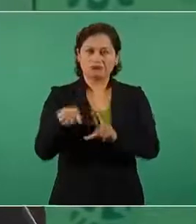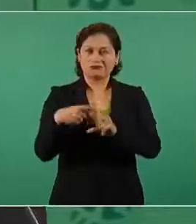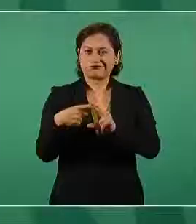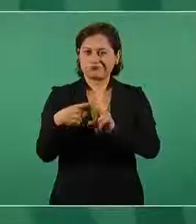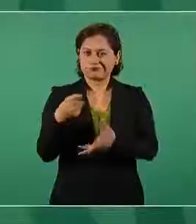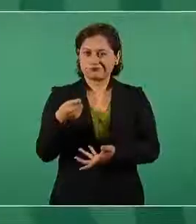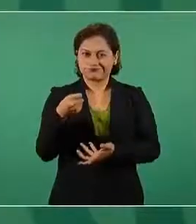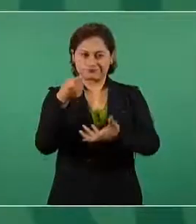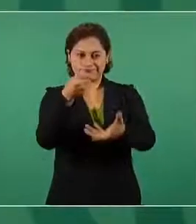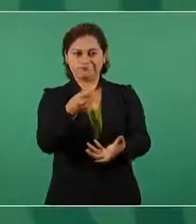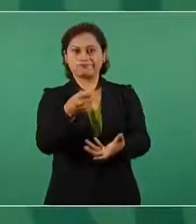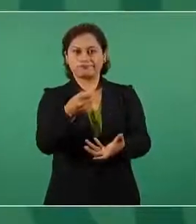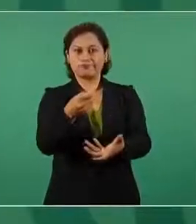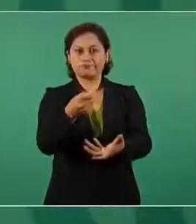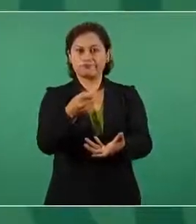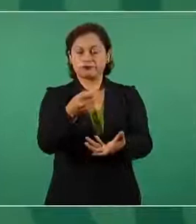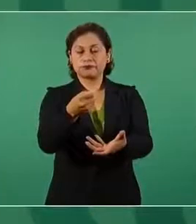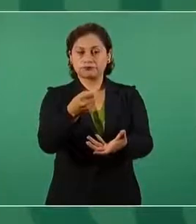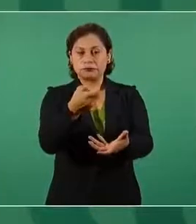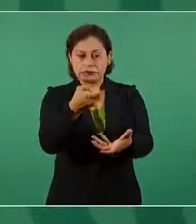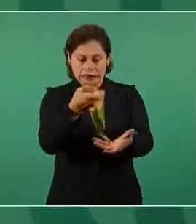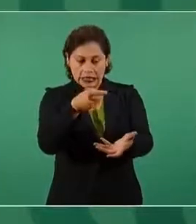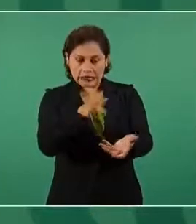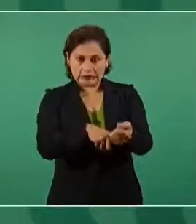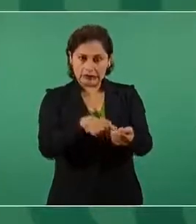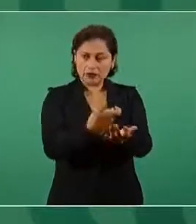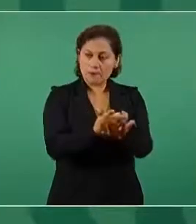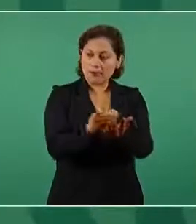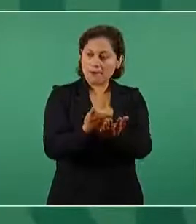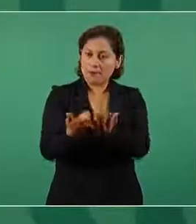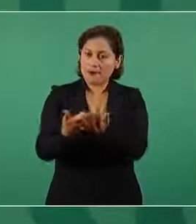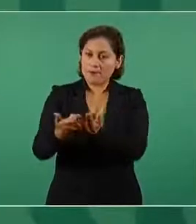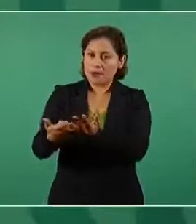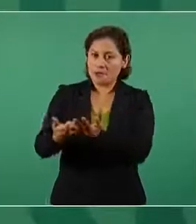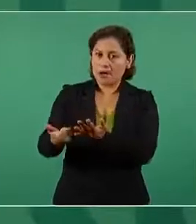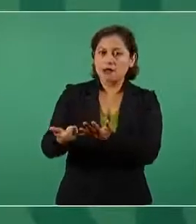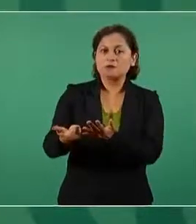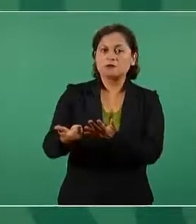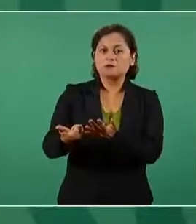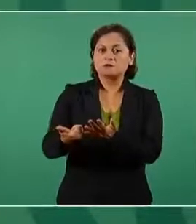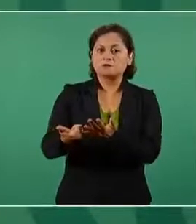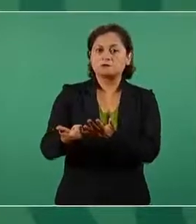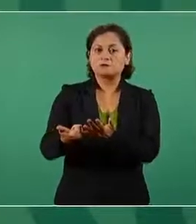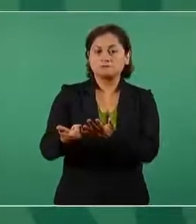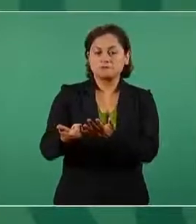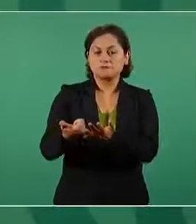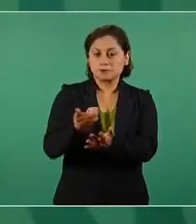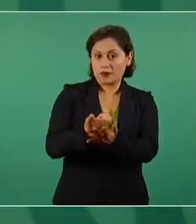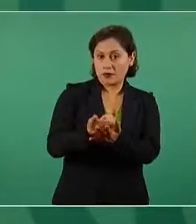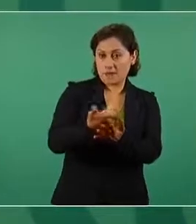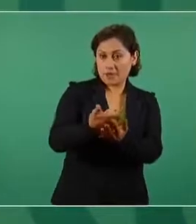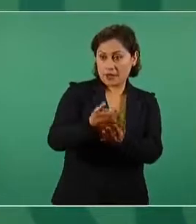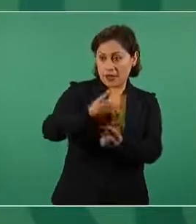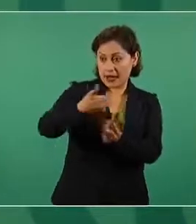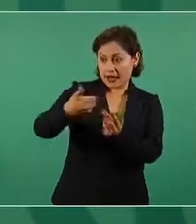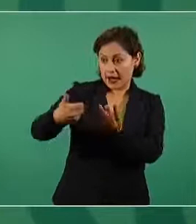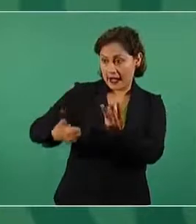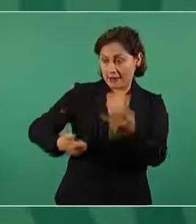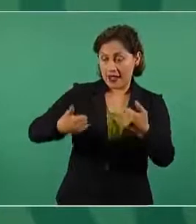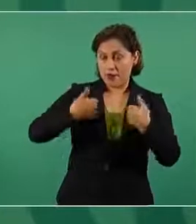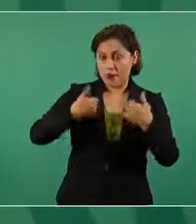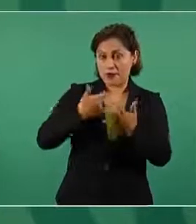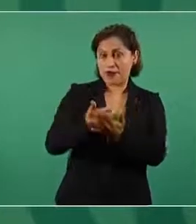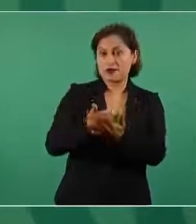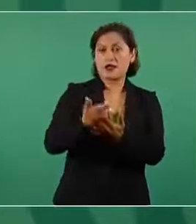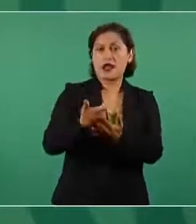o entregar un salario equivalente a un salario mínimo. Y como va a subir el